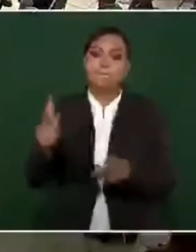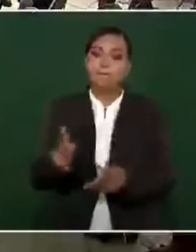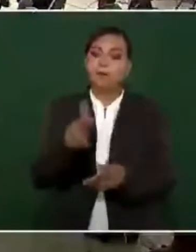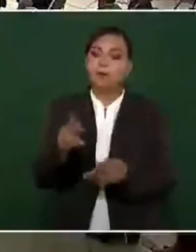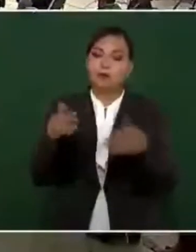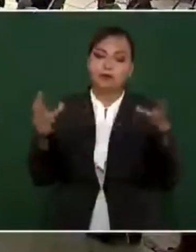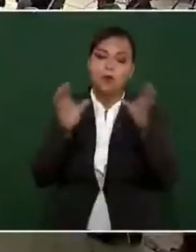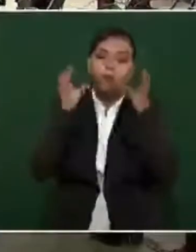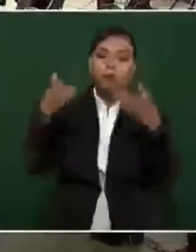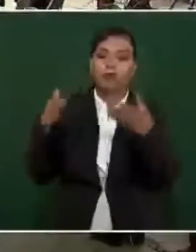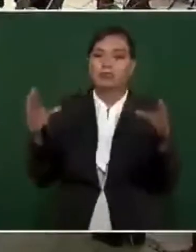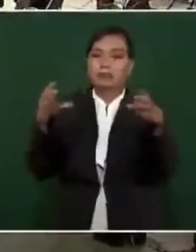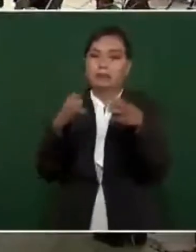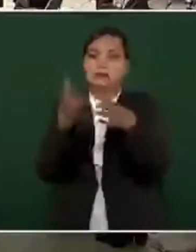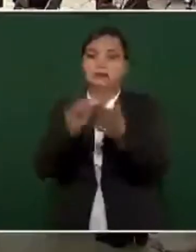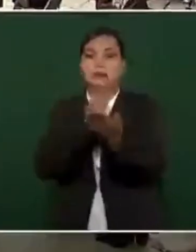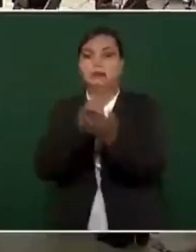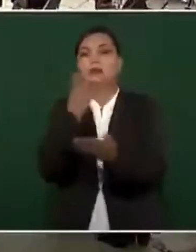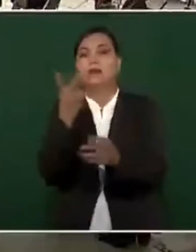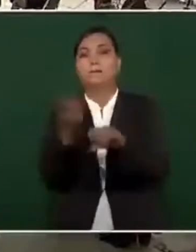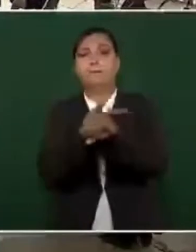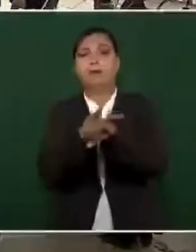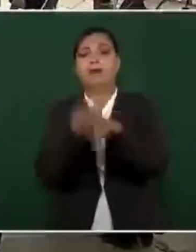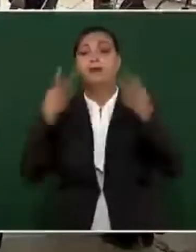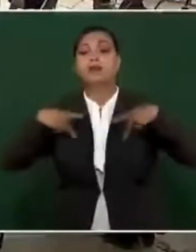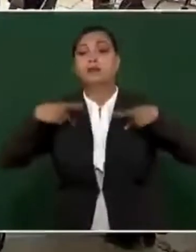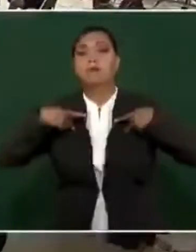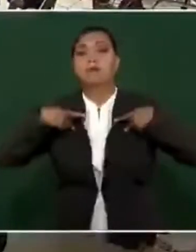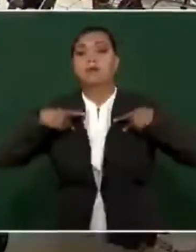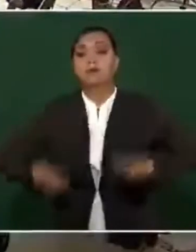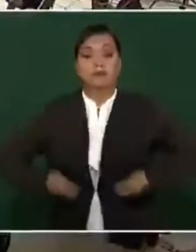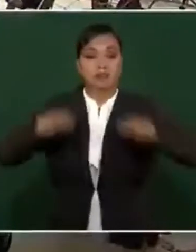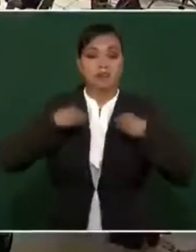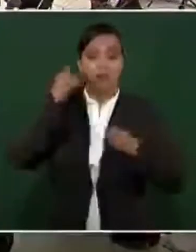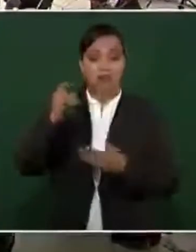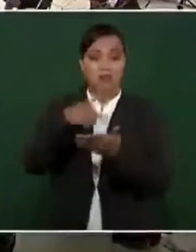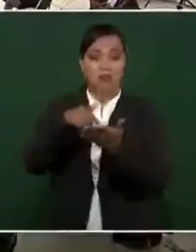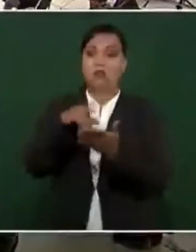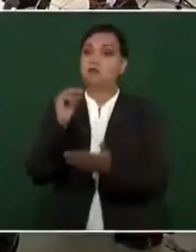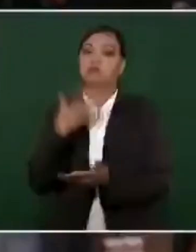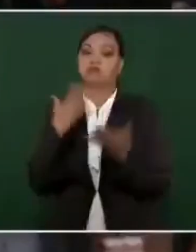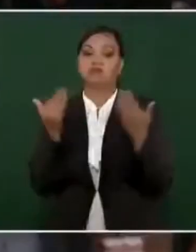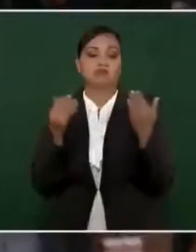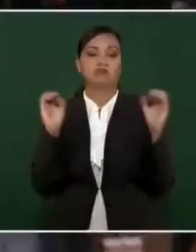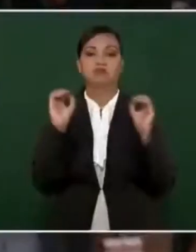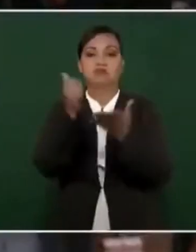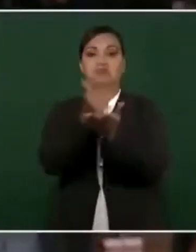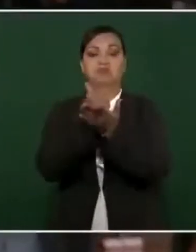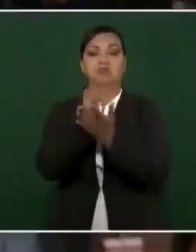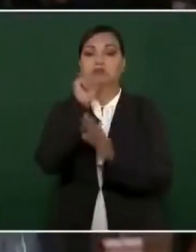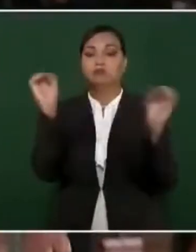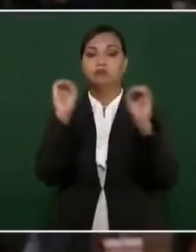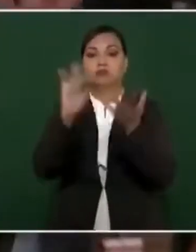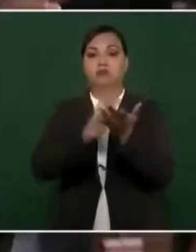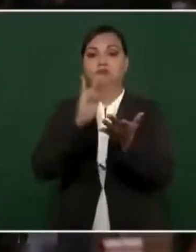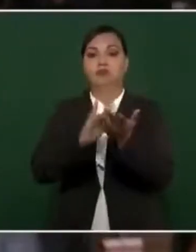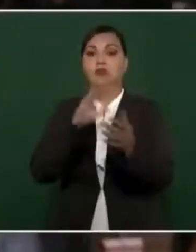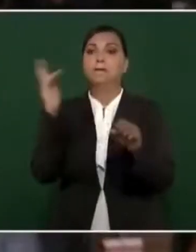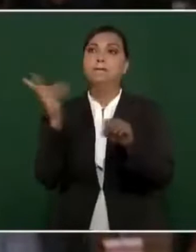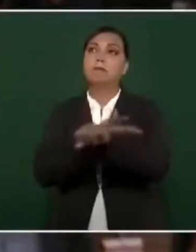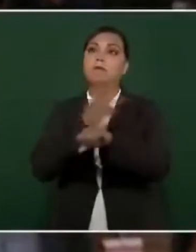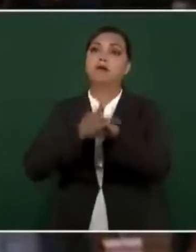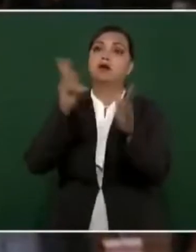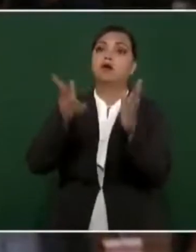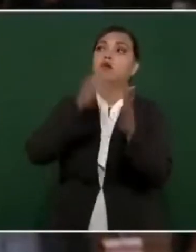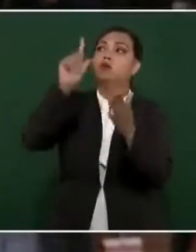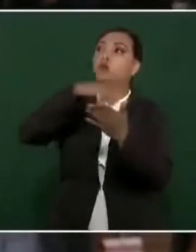de esos pueblos no reciben beneficio alguno, o sea, pasan volando, pasan por otro lado las ganancias. Tampoco hay transparencia suficiente en torno